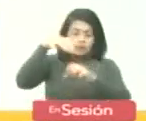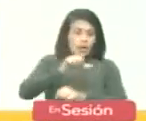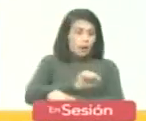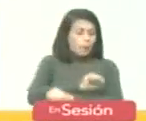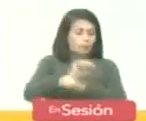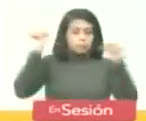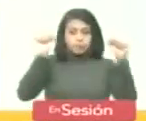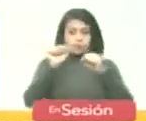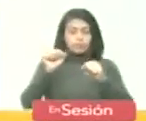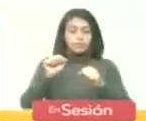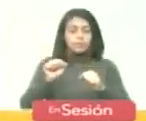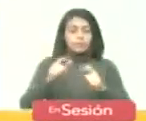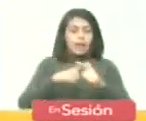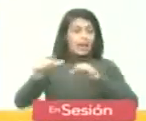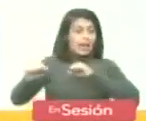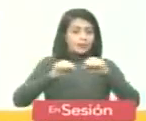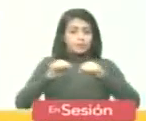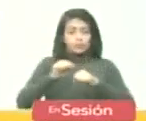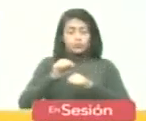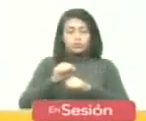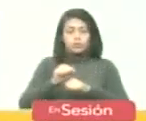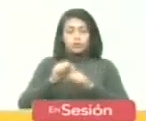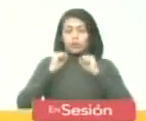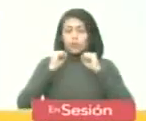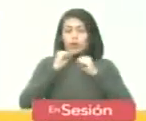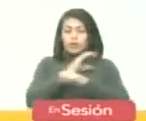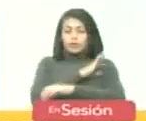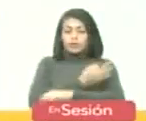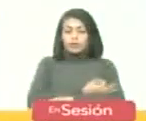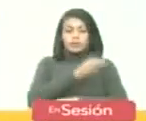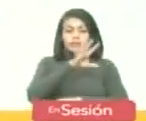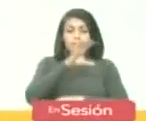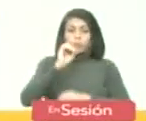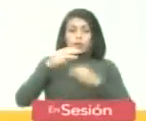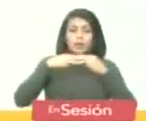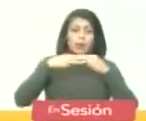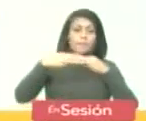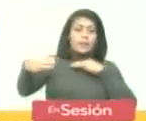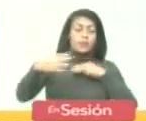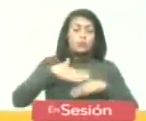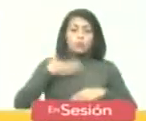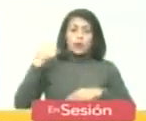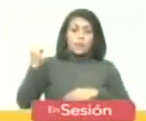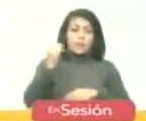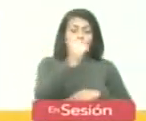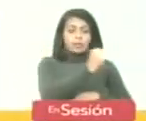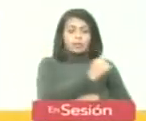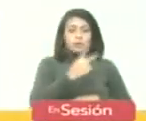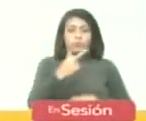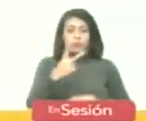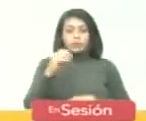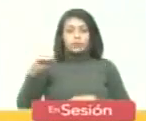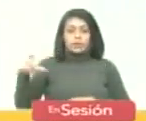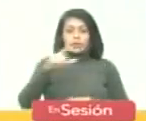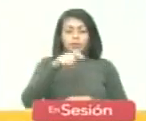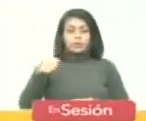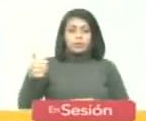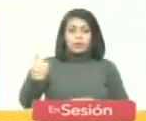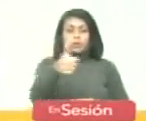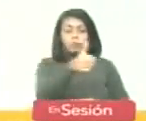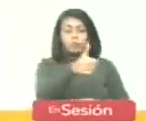tiene un radio de acción de 50 metros. Puede matar a 200 personas cada